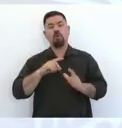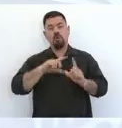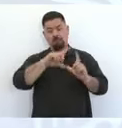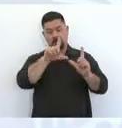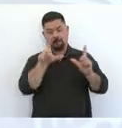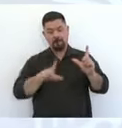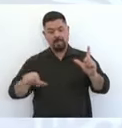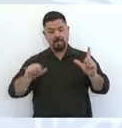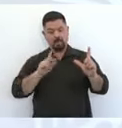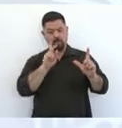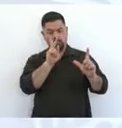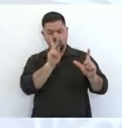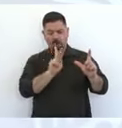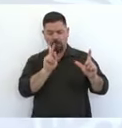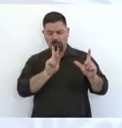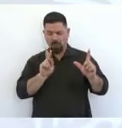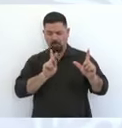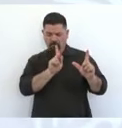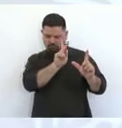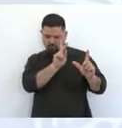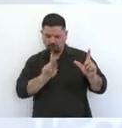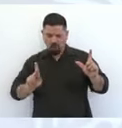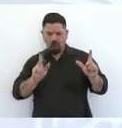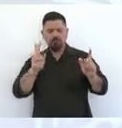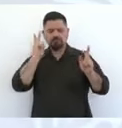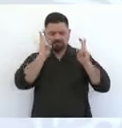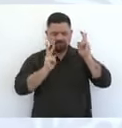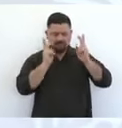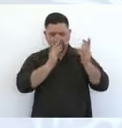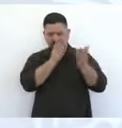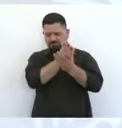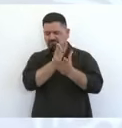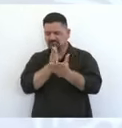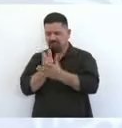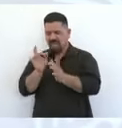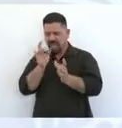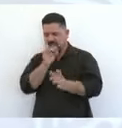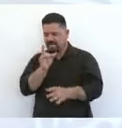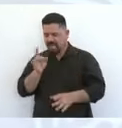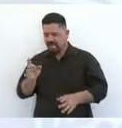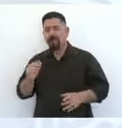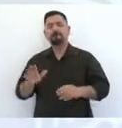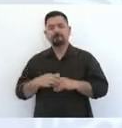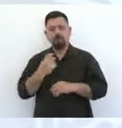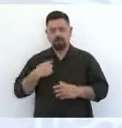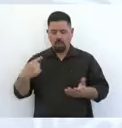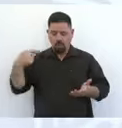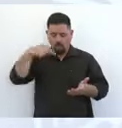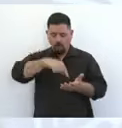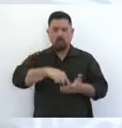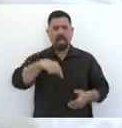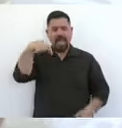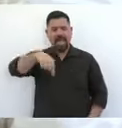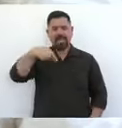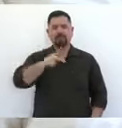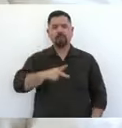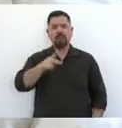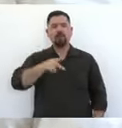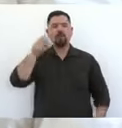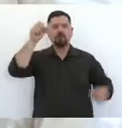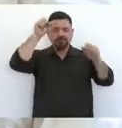pueblos. Por eso me da mucho gusto estar de nuevo en Zaguaripa y